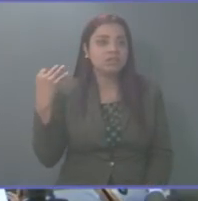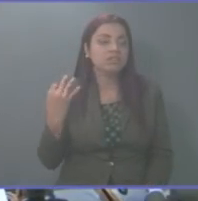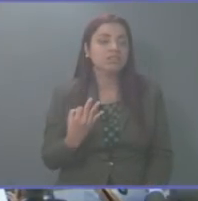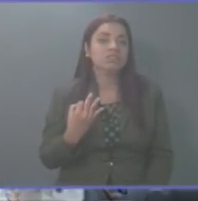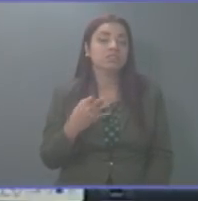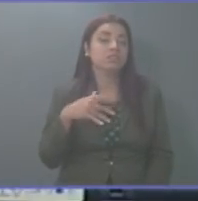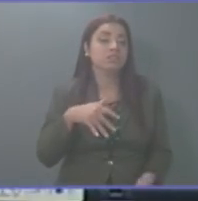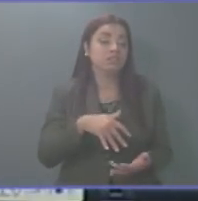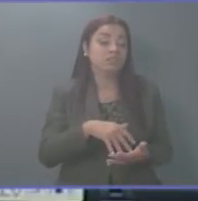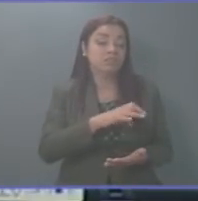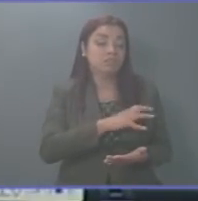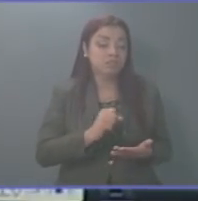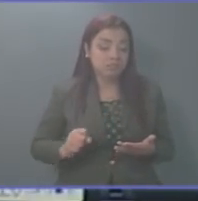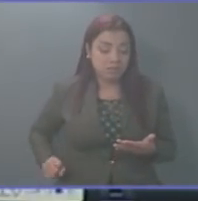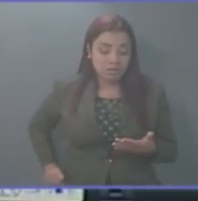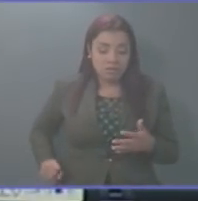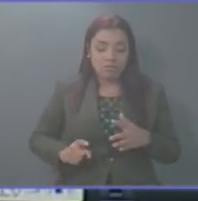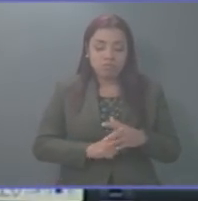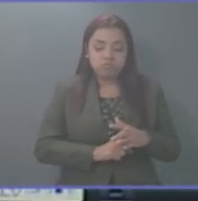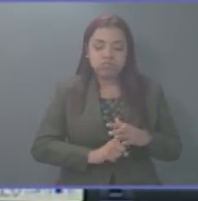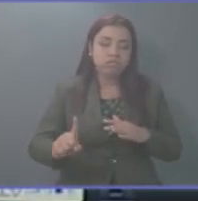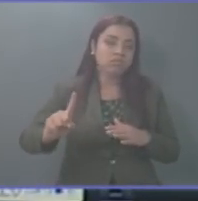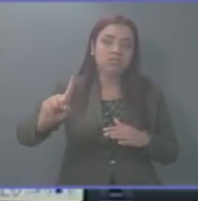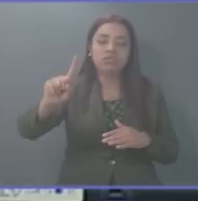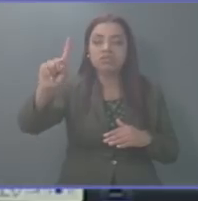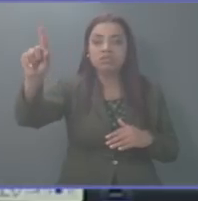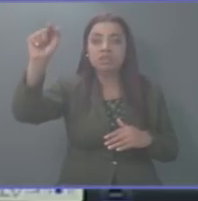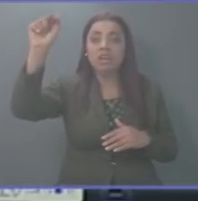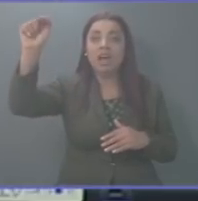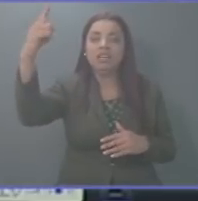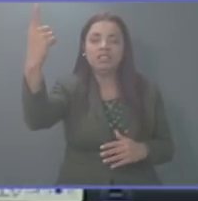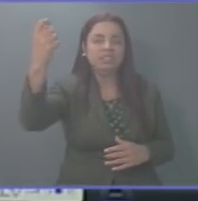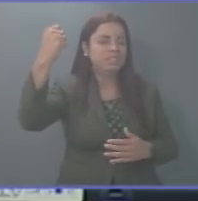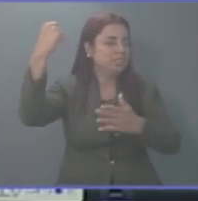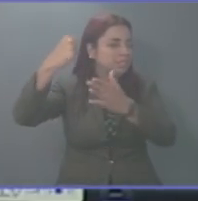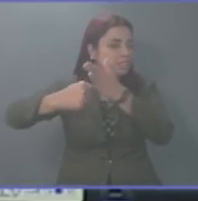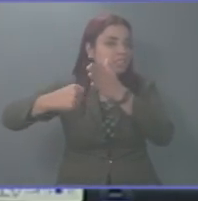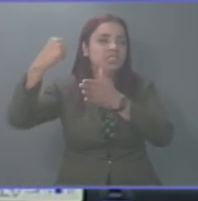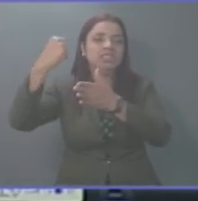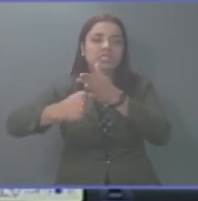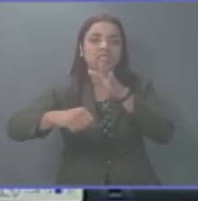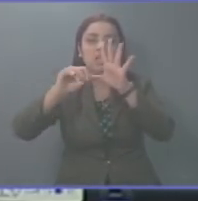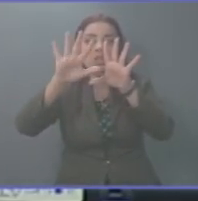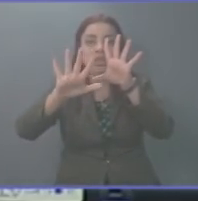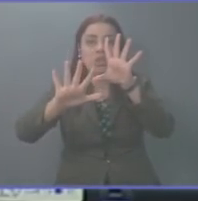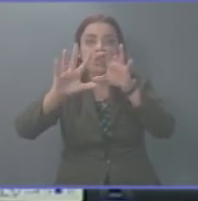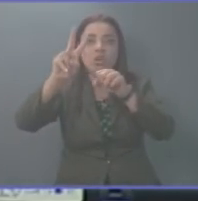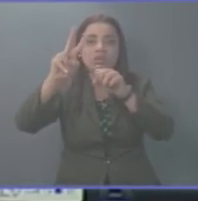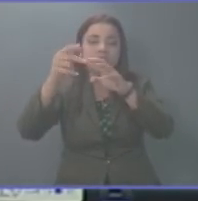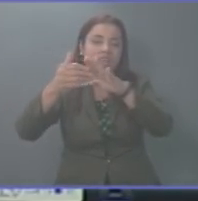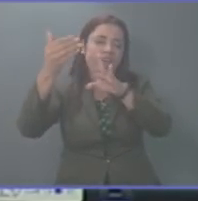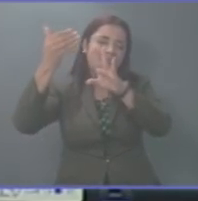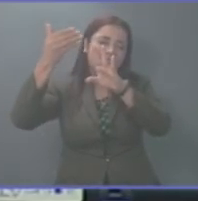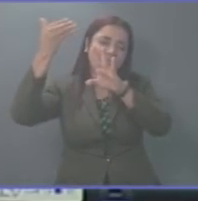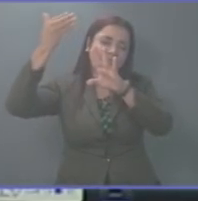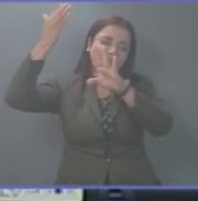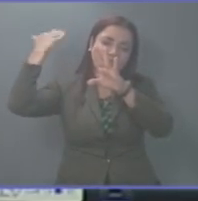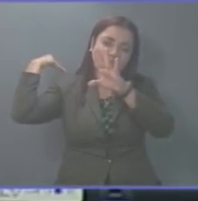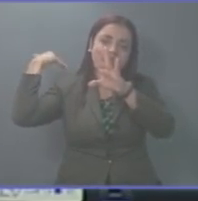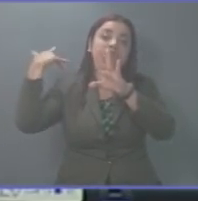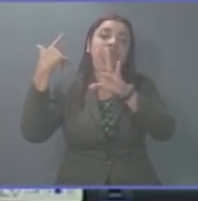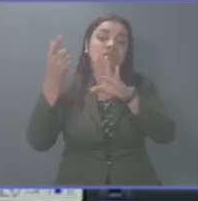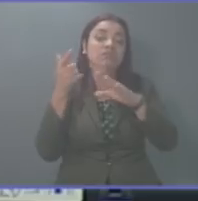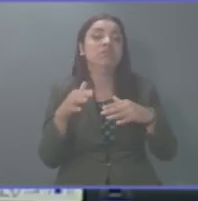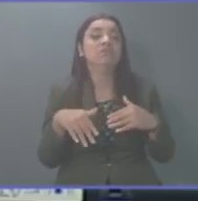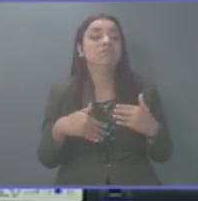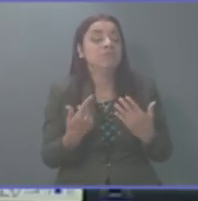salvadoreños que viven fuera de nuestras fronteras desde hace más de 12 años. Es una exigencia en función de